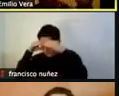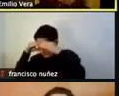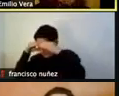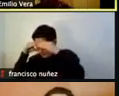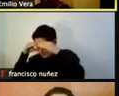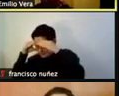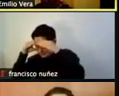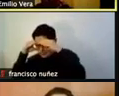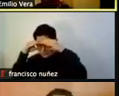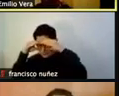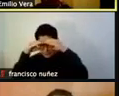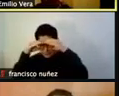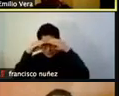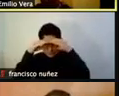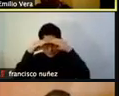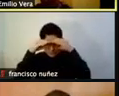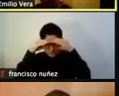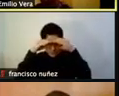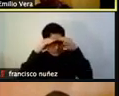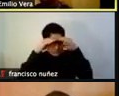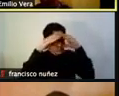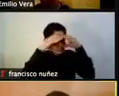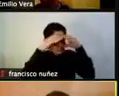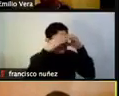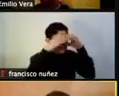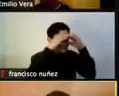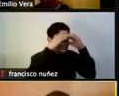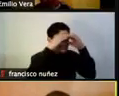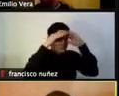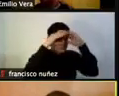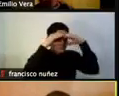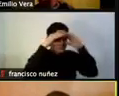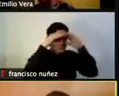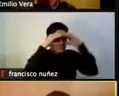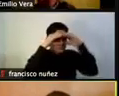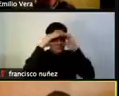etcétera. Ajá. Y probablemente yo diría que